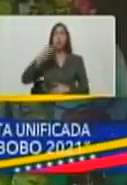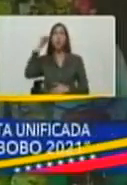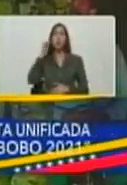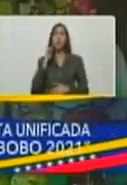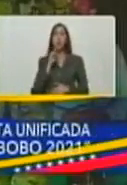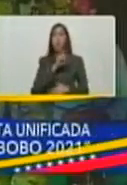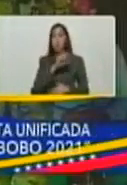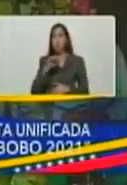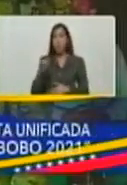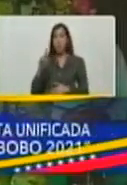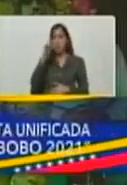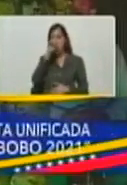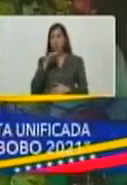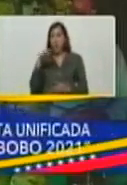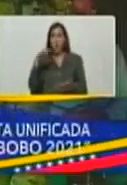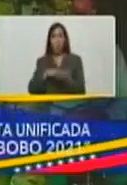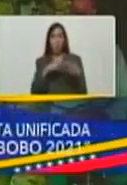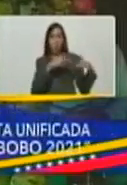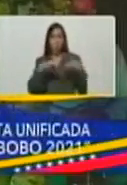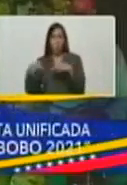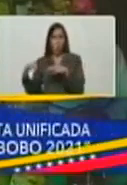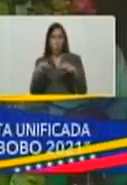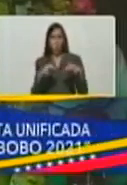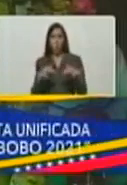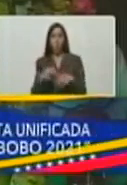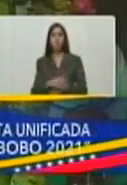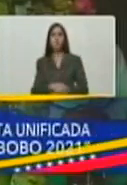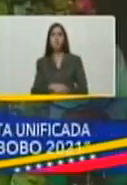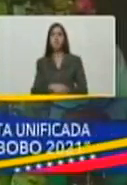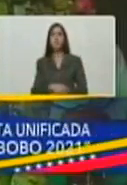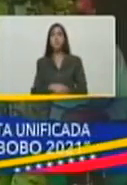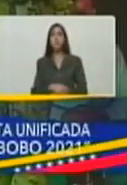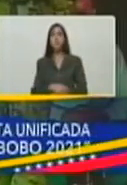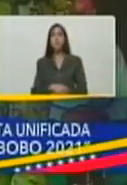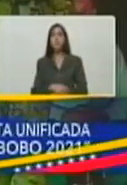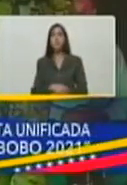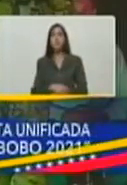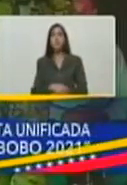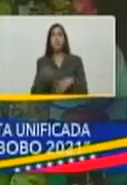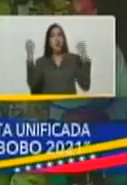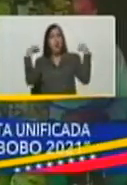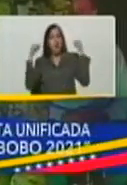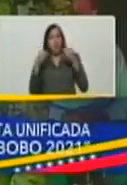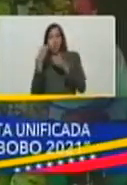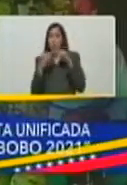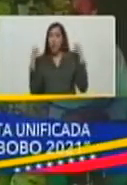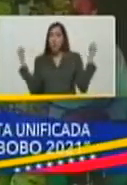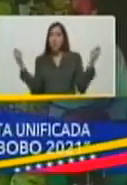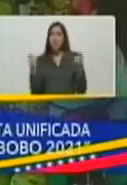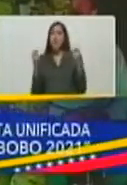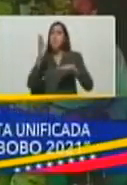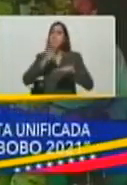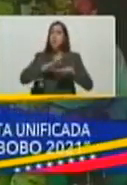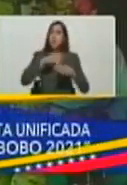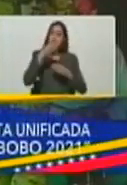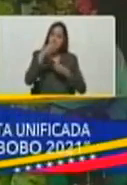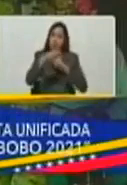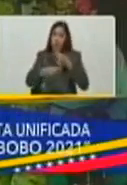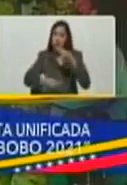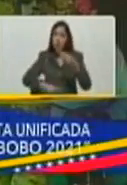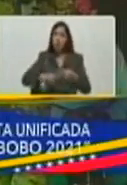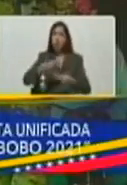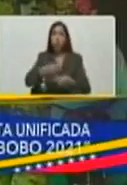de la batalla de Carabobo. Es un ejercicio de campaña porque es de una acción.